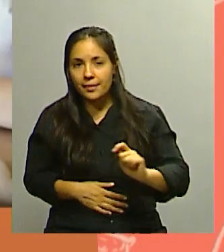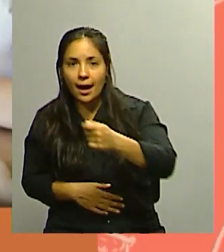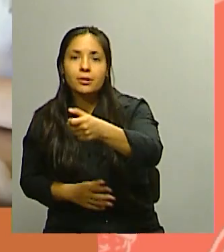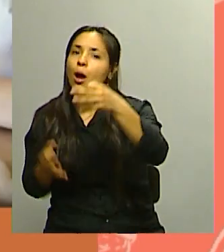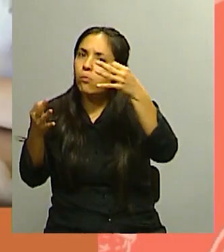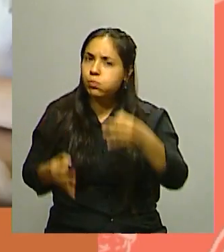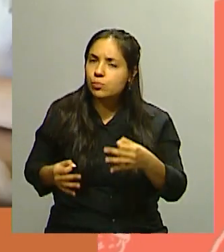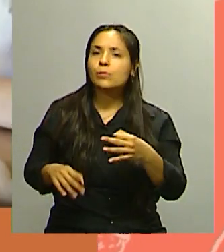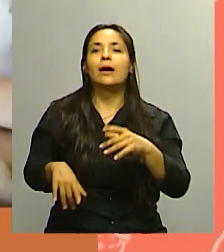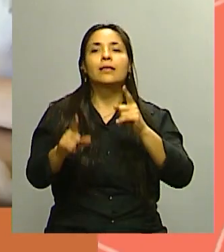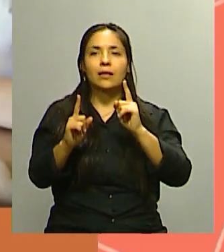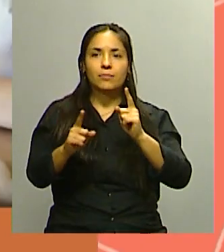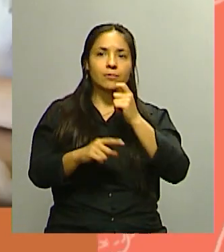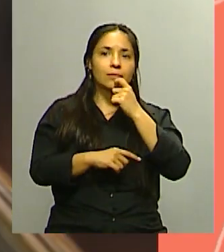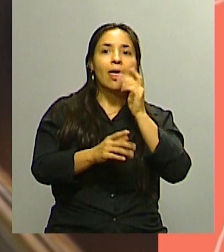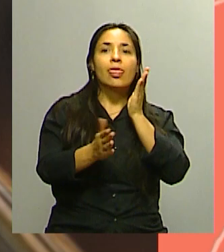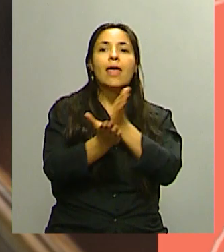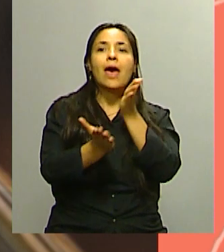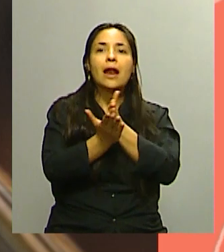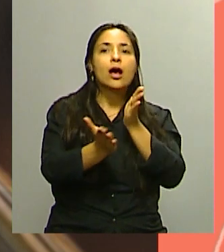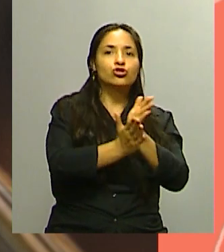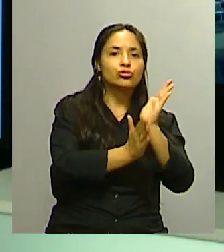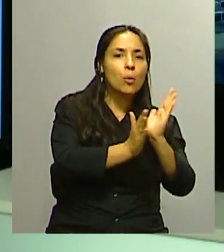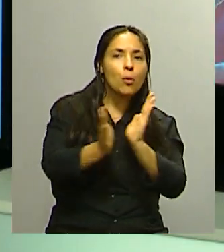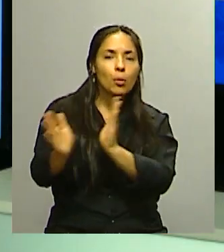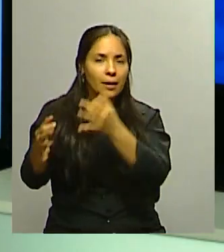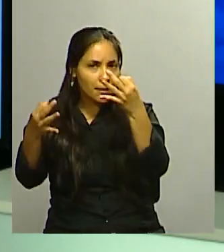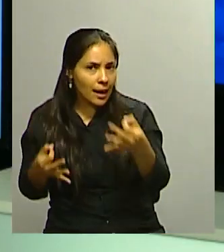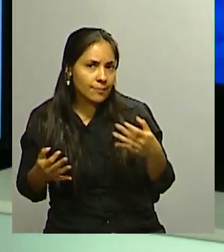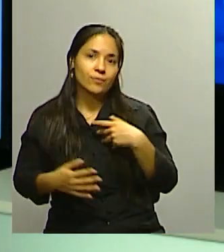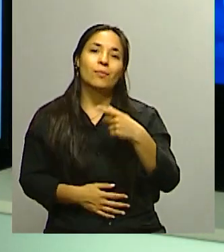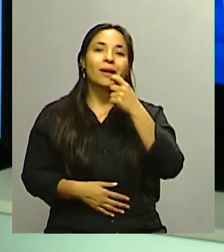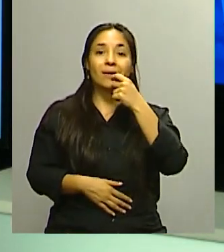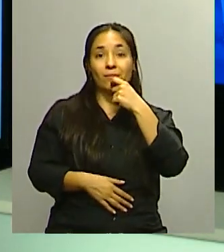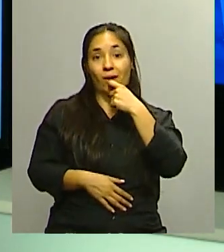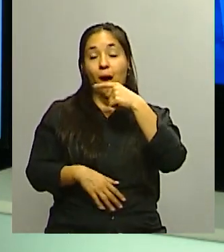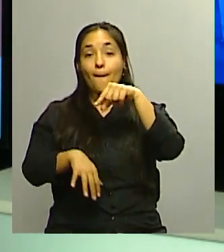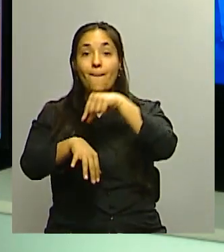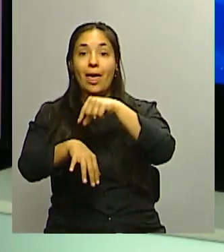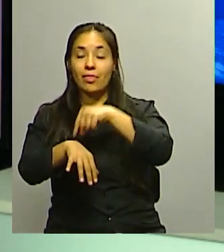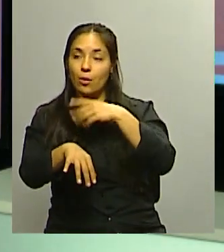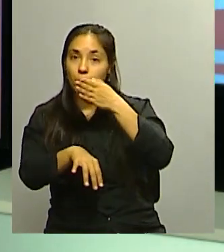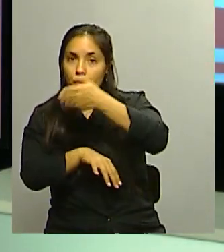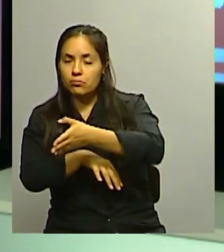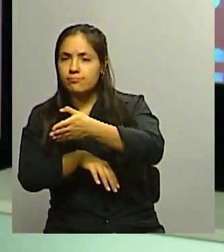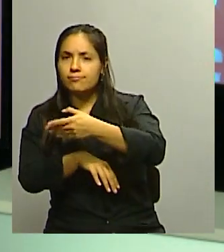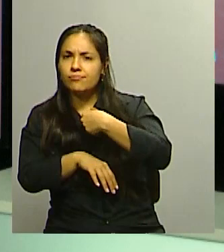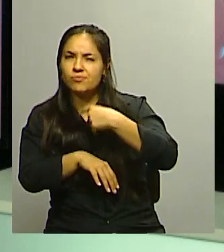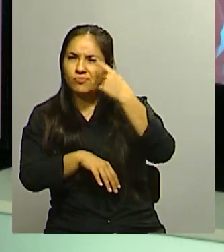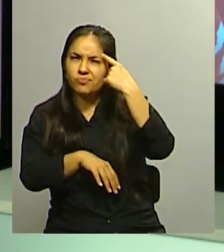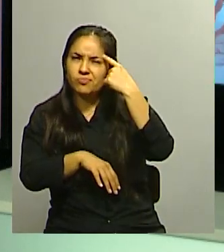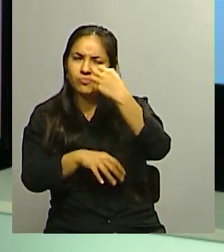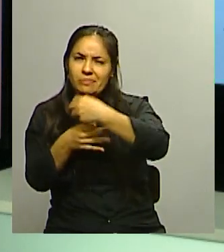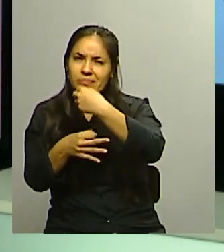están cumpliendo sus derechos o no. Es como, por ejemplo, cuando vamos al médico y queremos una segunda opinión. En ese caso, si ya empezamos a hacer